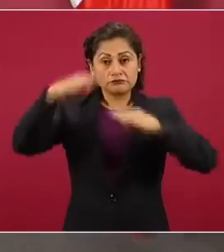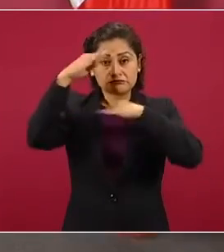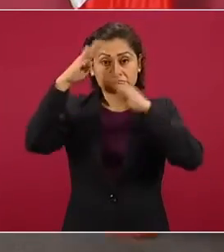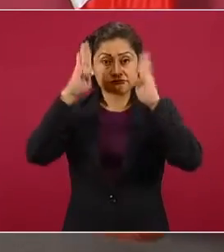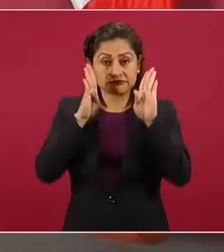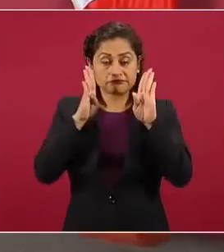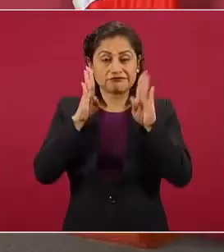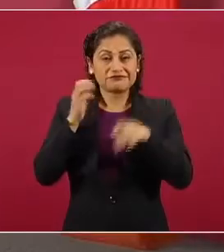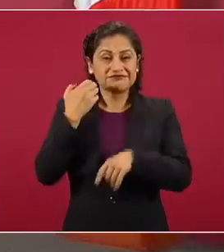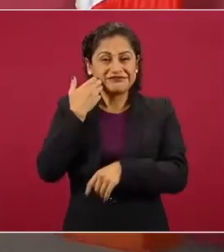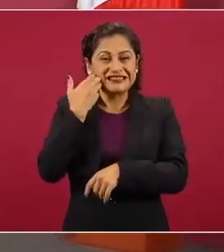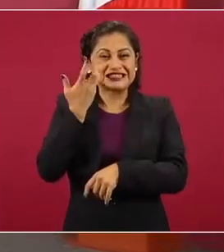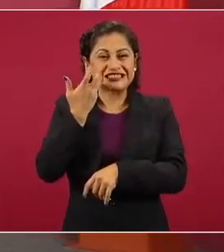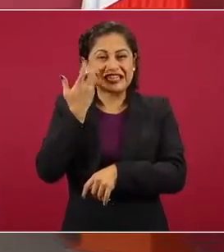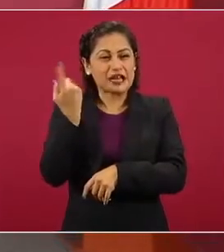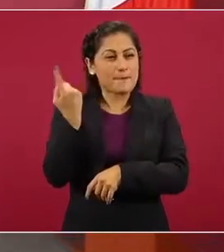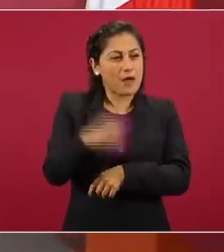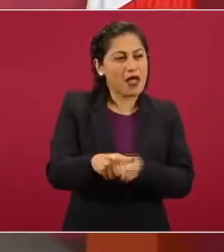imposiciones.